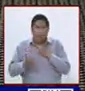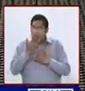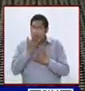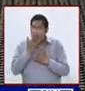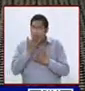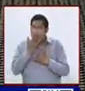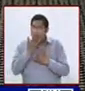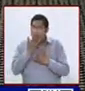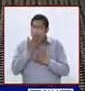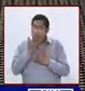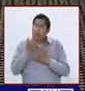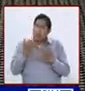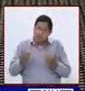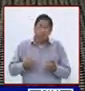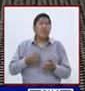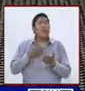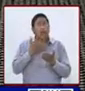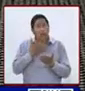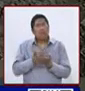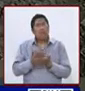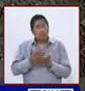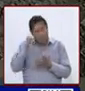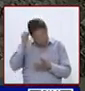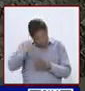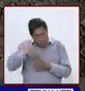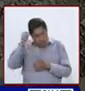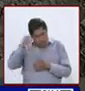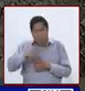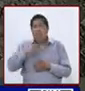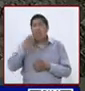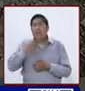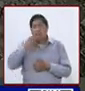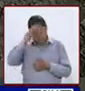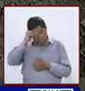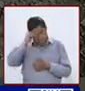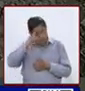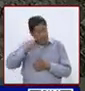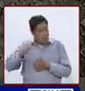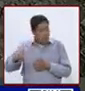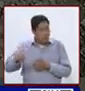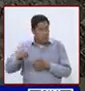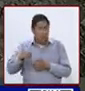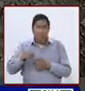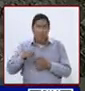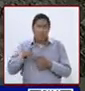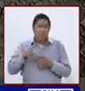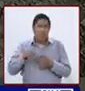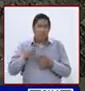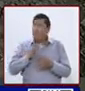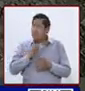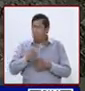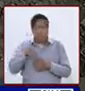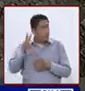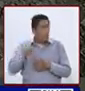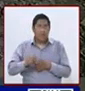nuca. Evidentemente, ¿no? Eso es lo que mencionan ellos, pero eso es totalmente incierto, ¿ya?